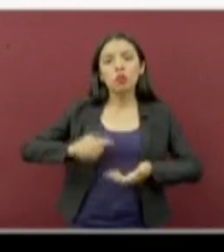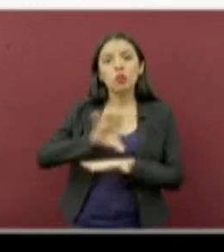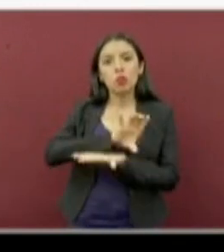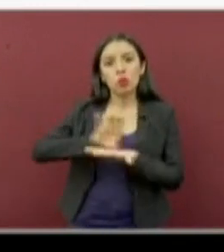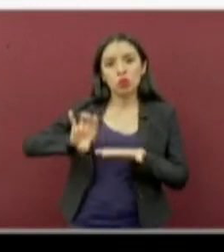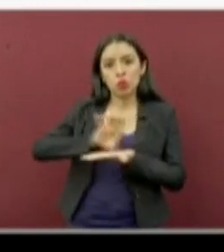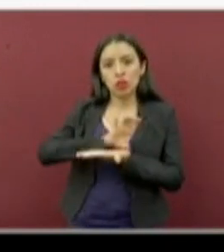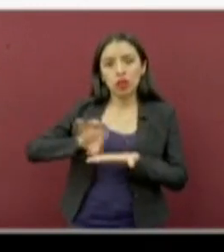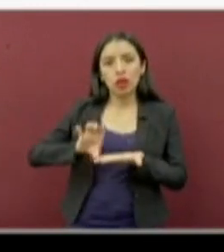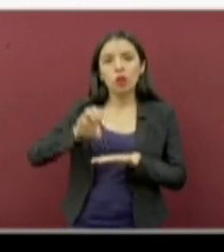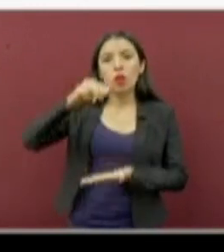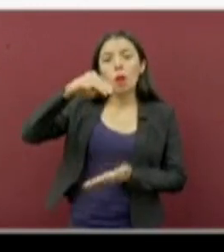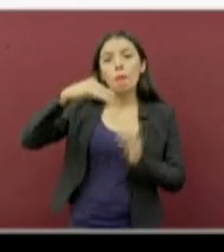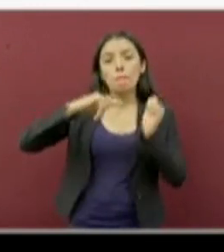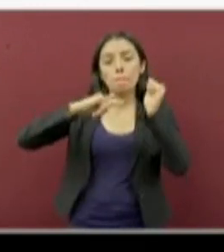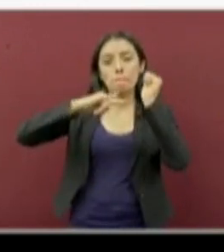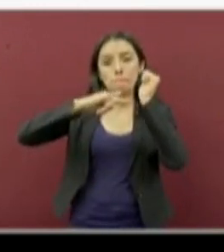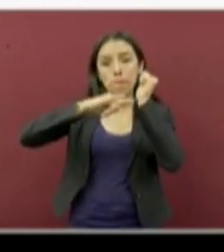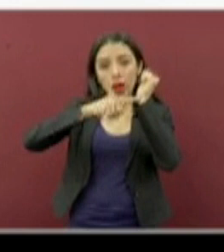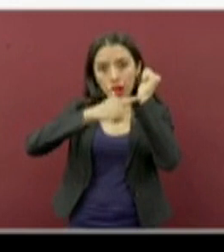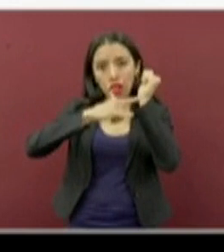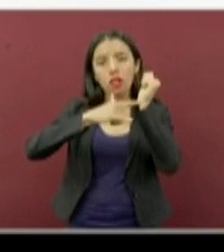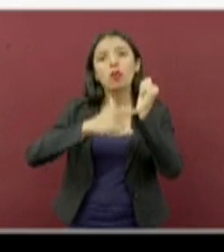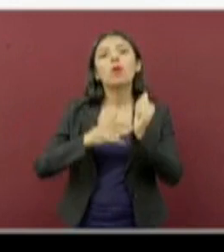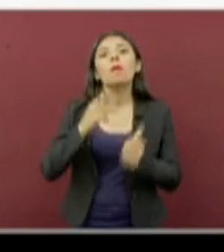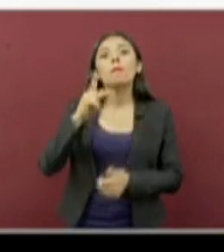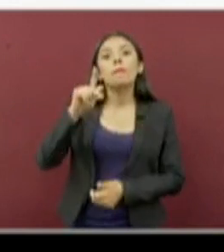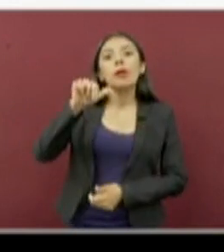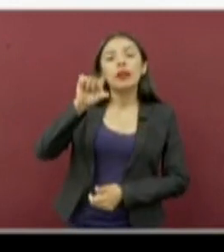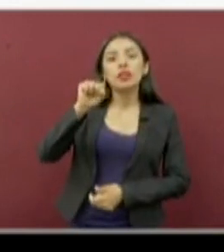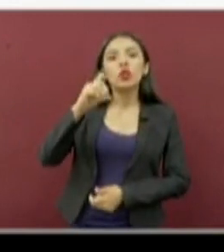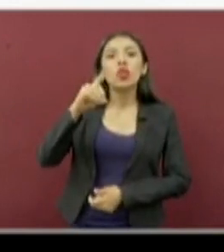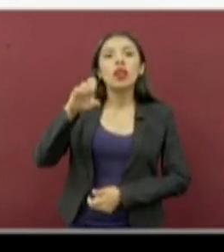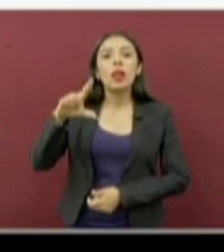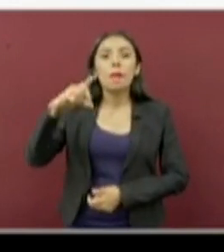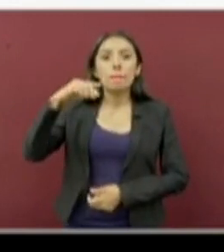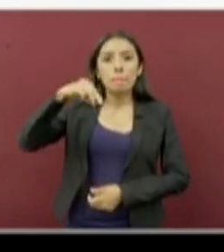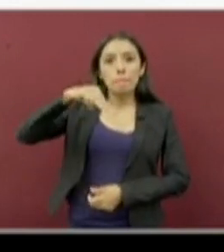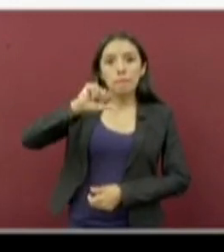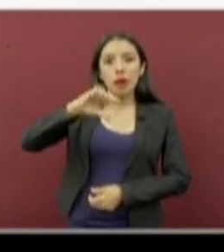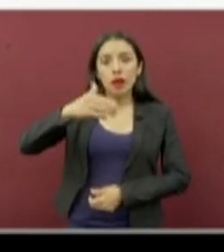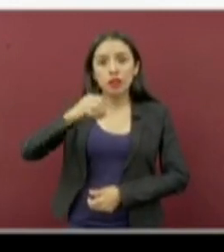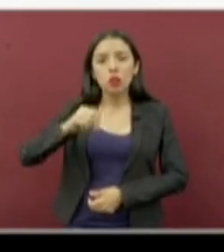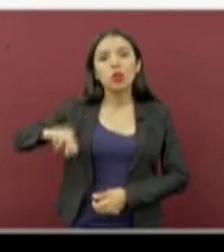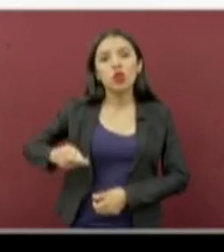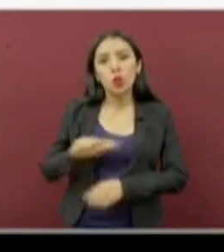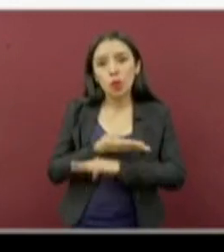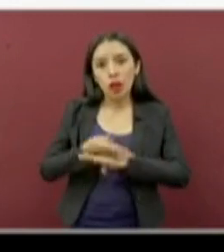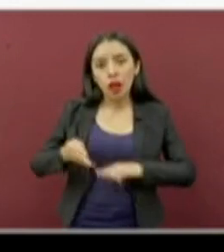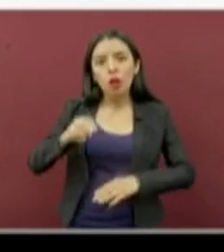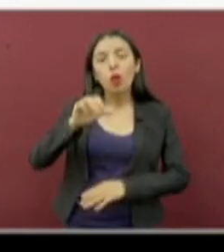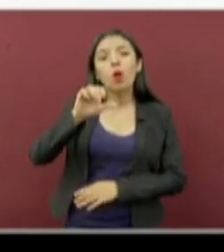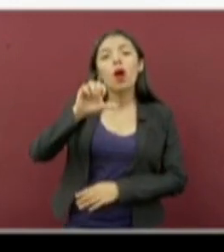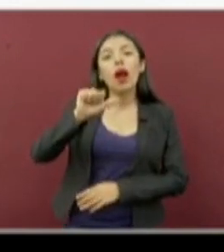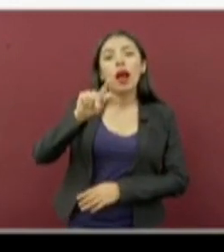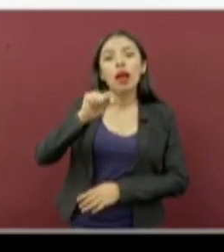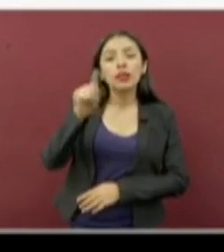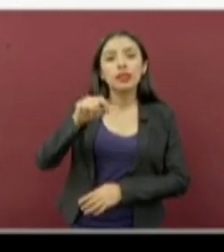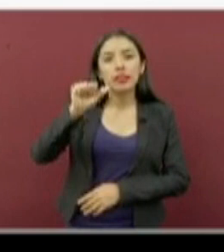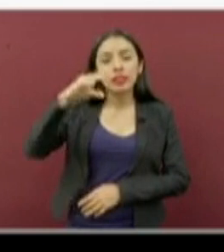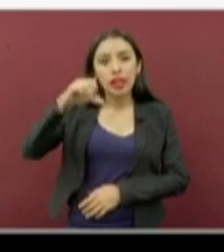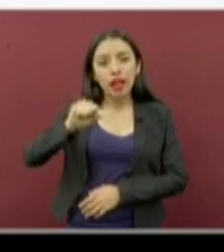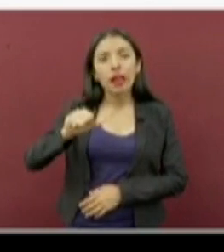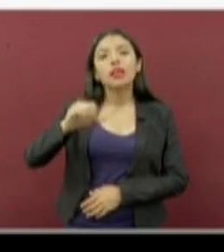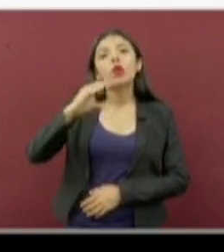Cosoleacaque, Manlio Fabio Altamirano, Paso del Macho, Río Blanco, Atzaca, Coacintla, Lerdo de